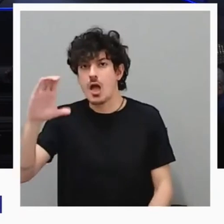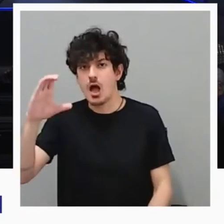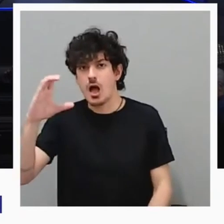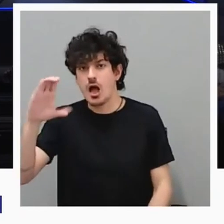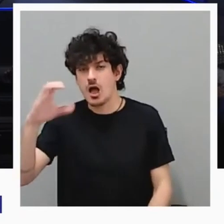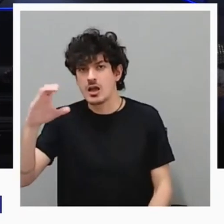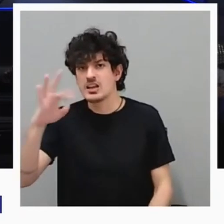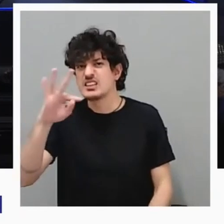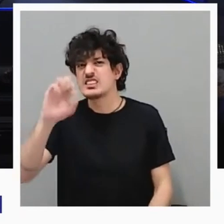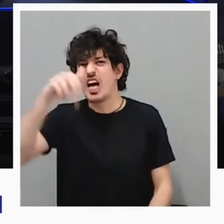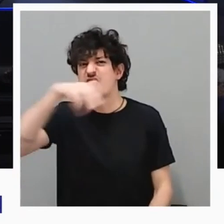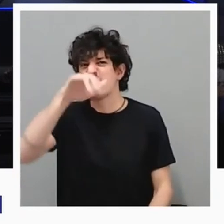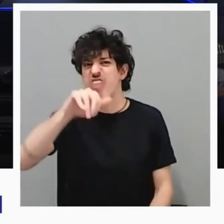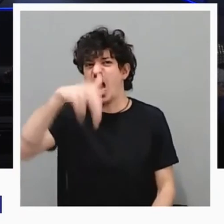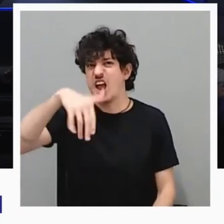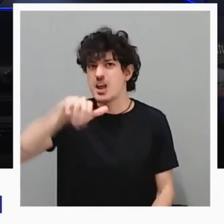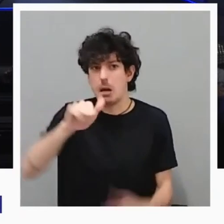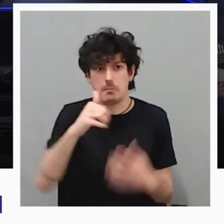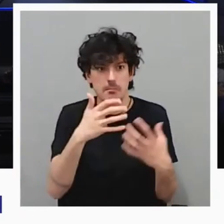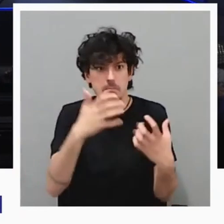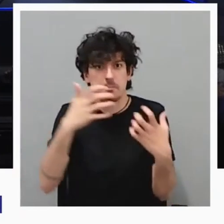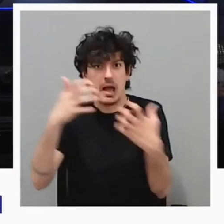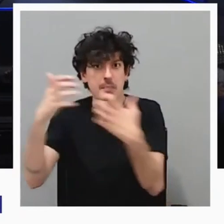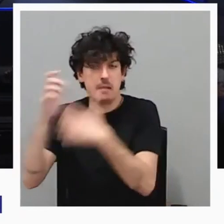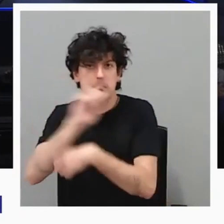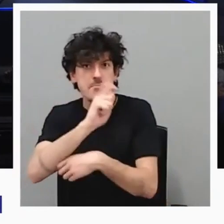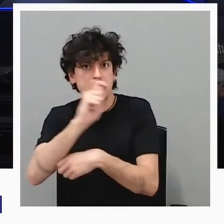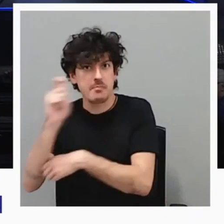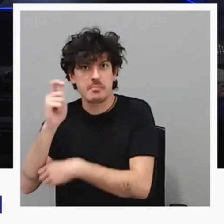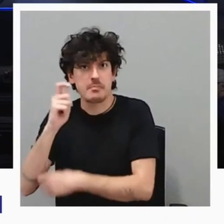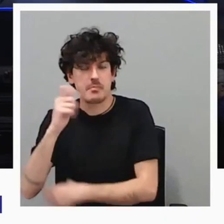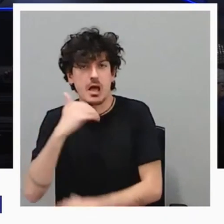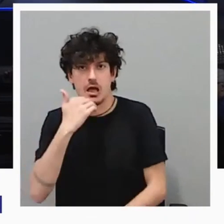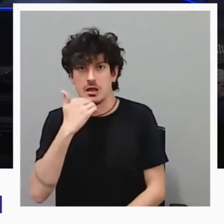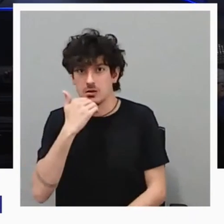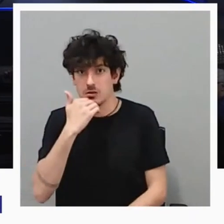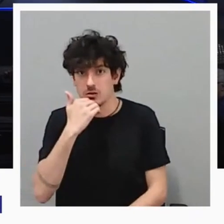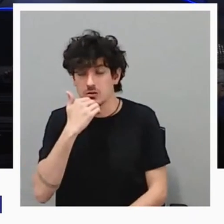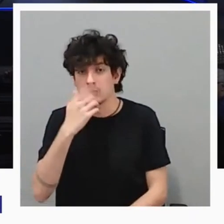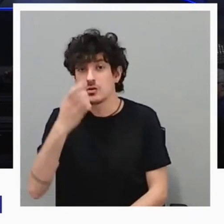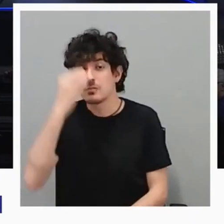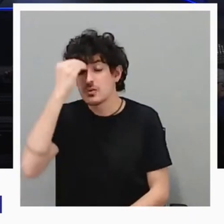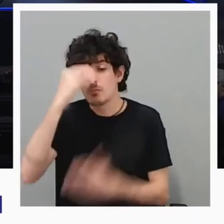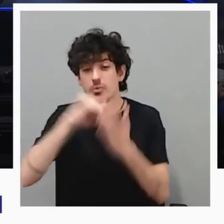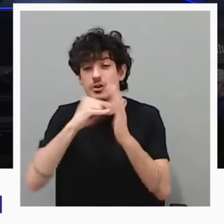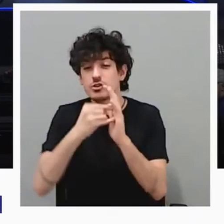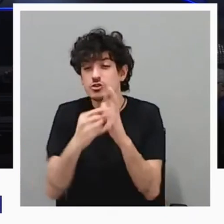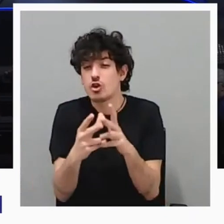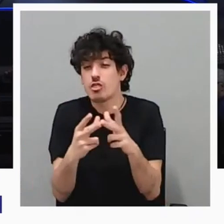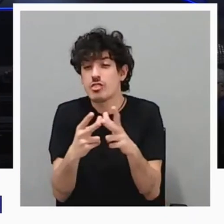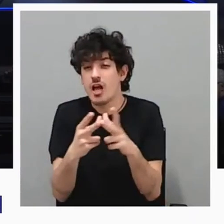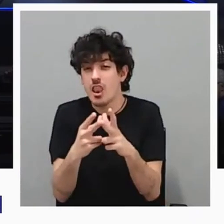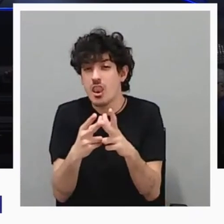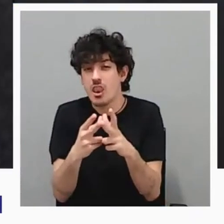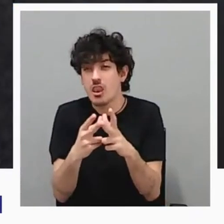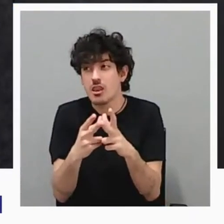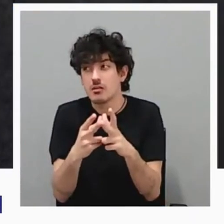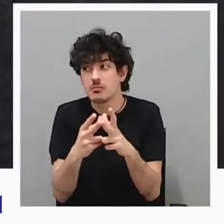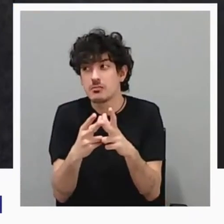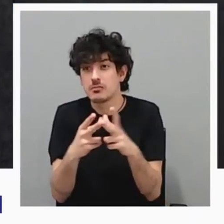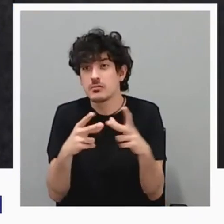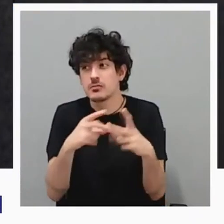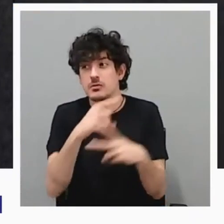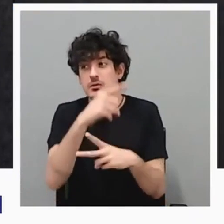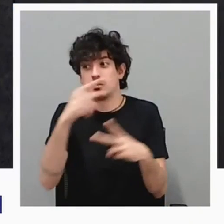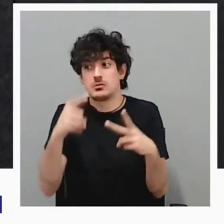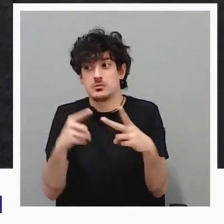¿Cuáles creéis que son las claves para la consolidación y la escalabilidad de un proyecto social? Y la segunda, ¿cuál sería